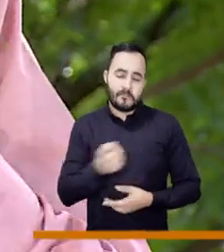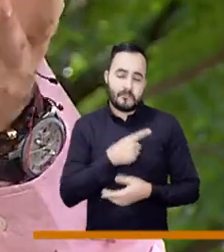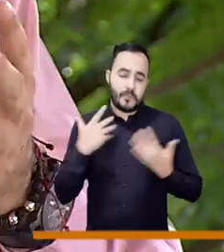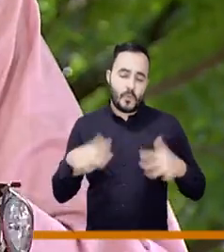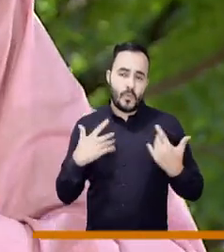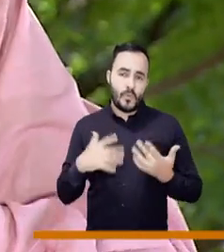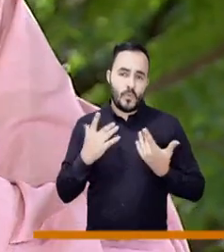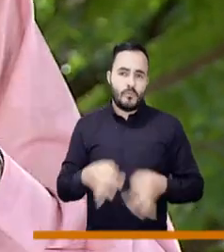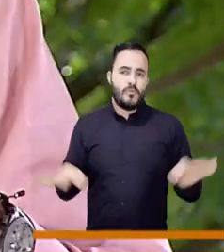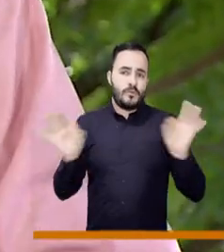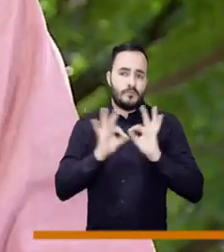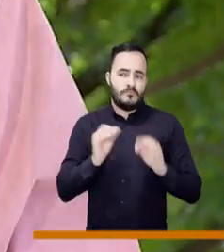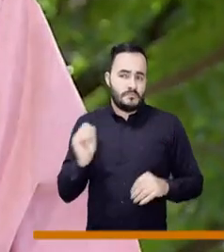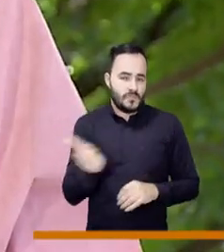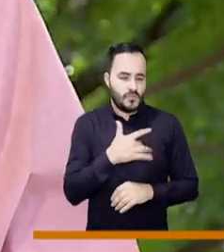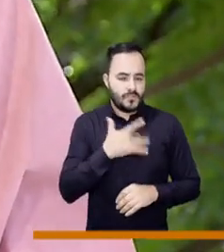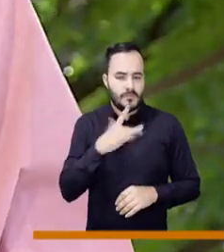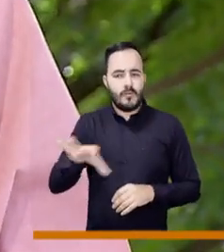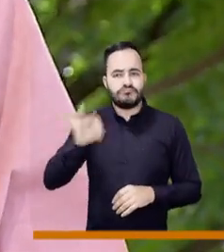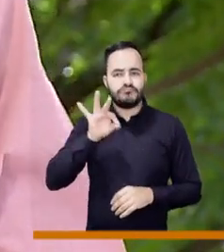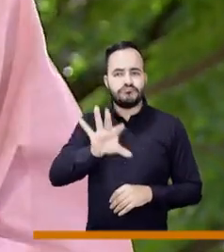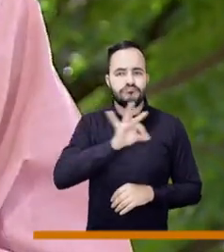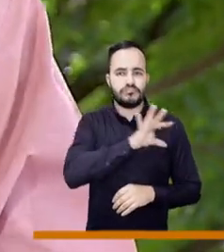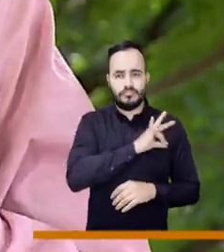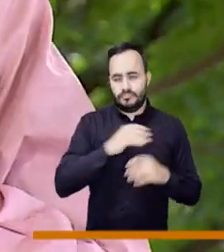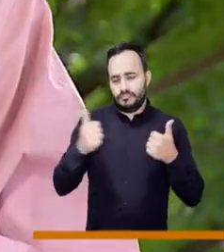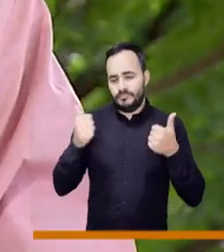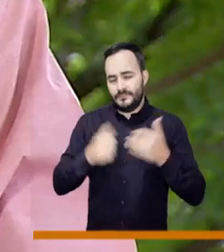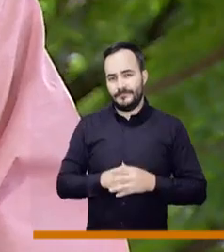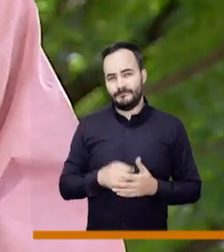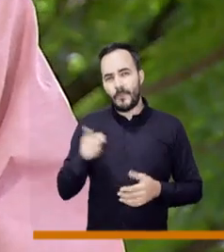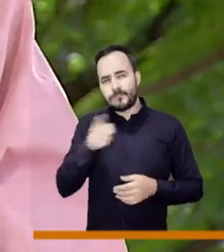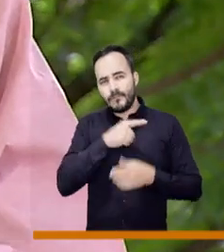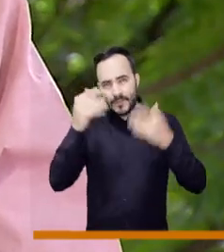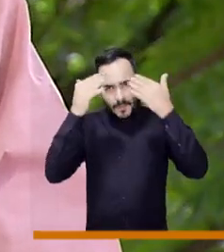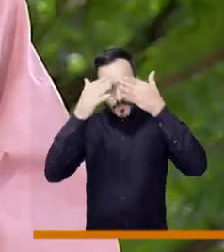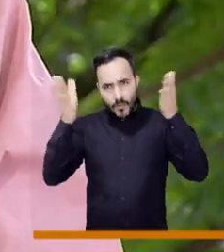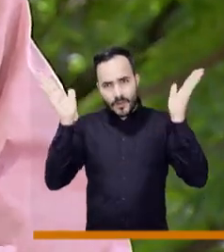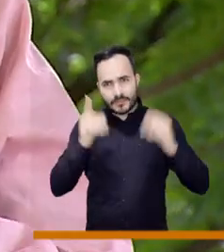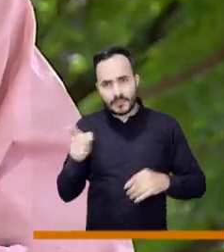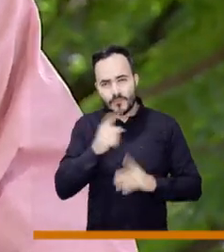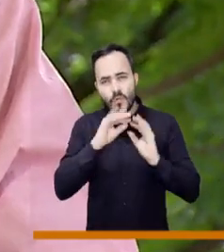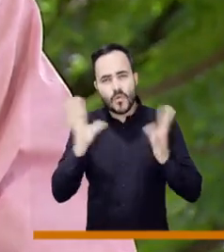importantes, y que la gente tenga de dónde escoger. Pero las grandes democracias del